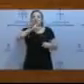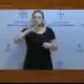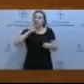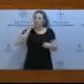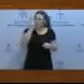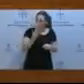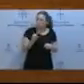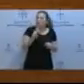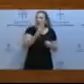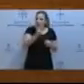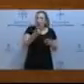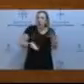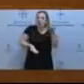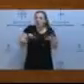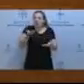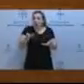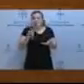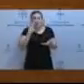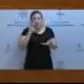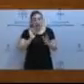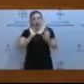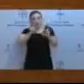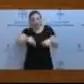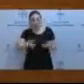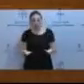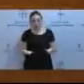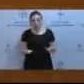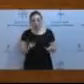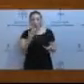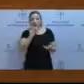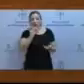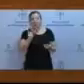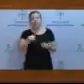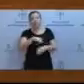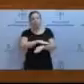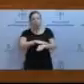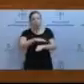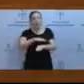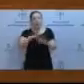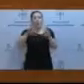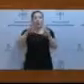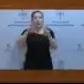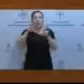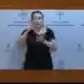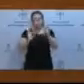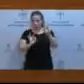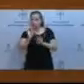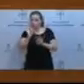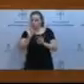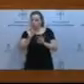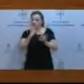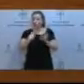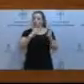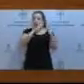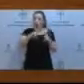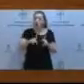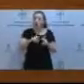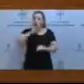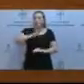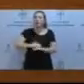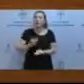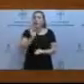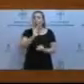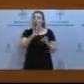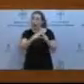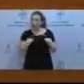de Castilla y León, de un gobierno popular que respeta ese cupo del 10%. Tomen nota de Andalucía, que se ha puesto